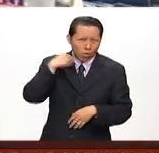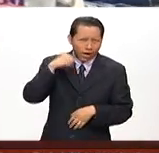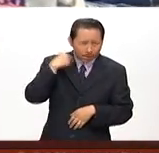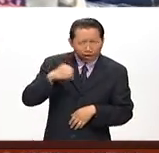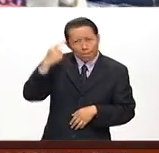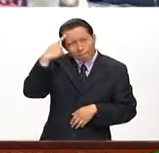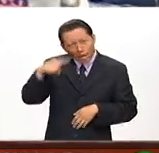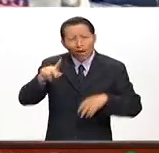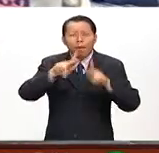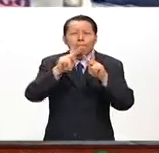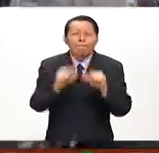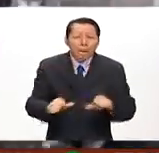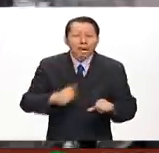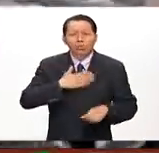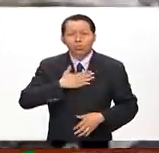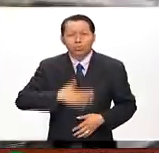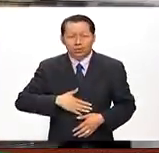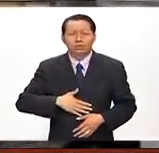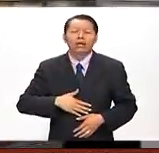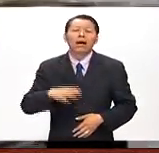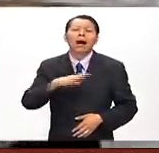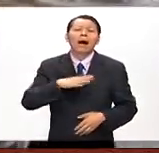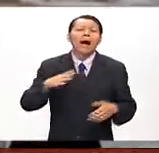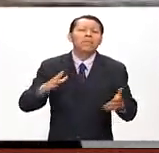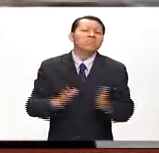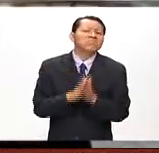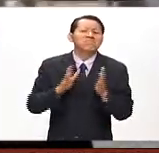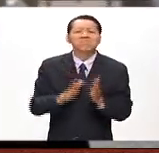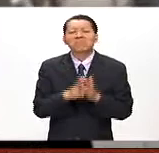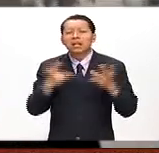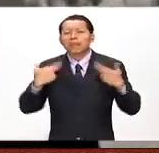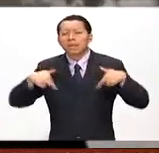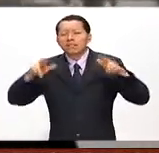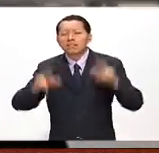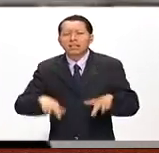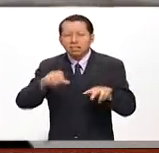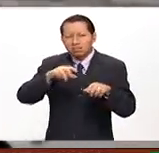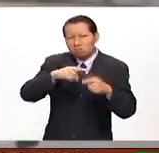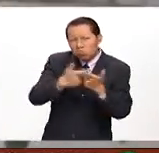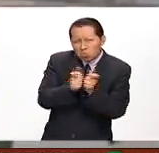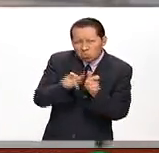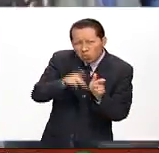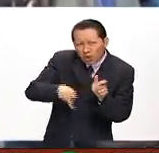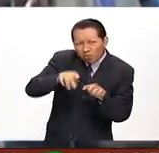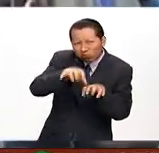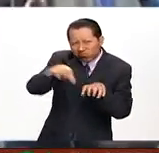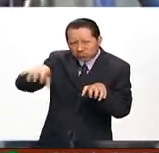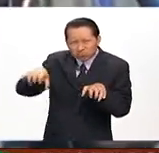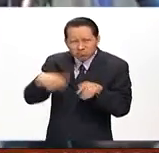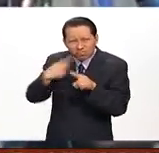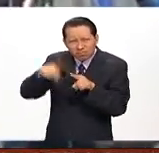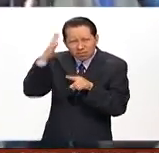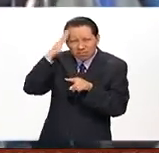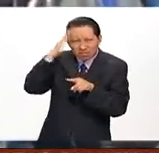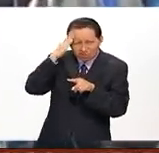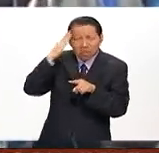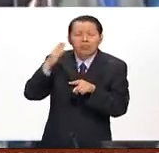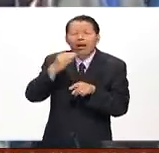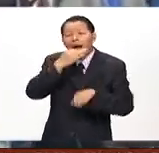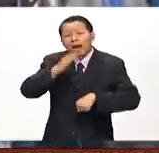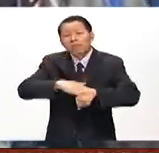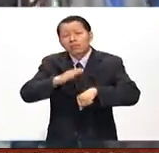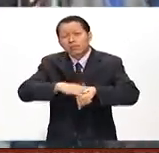En ella participan representantes de distintas regiones de la entidad para exigir a las autoridades federales castigo a los